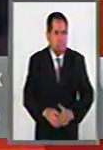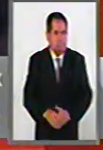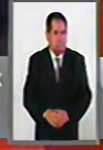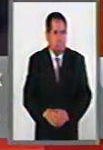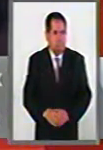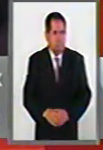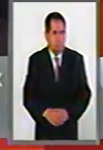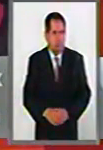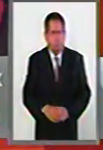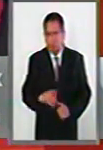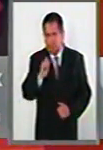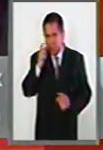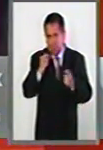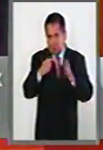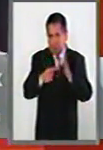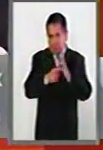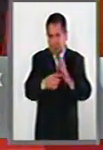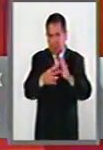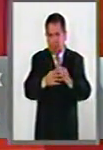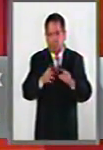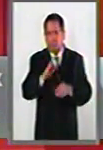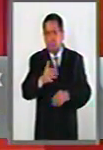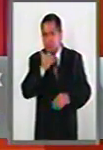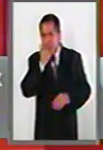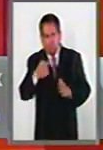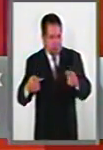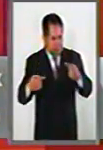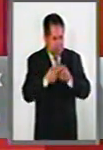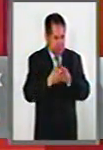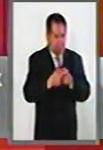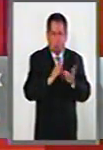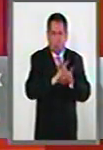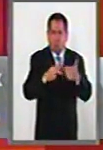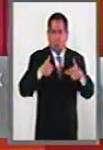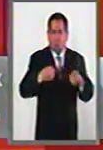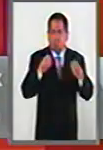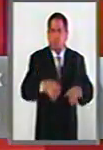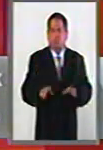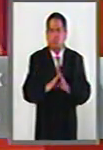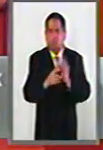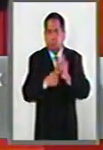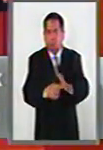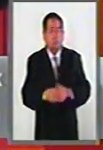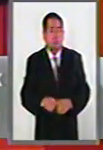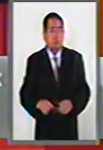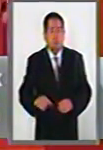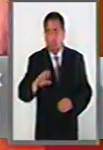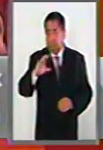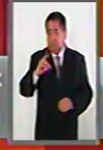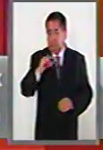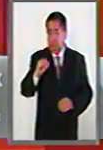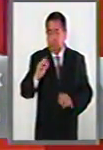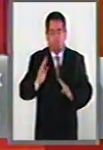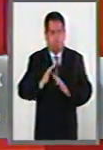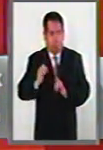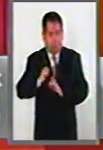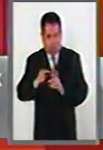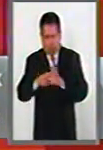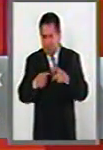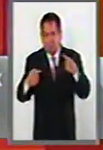Les voy a dar algunos ejemplos de transgresión a los derechos humanos de este Código Militar de Procedimientos